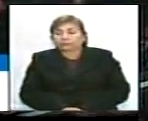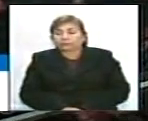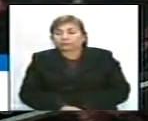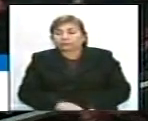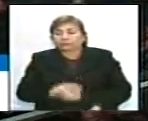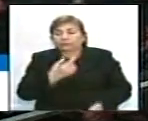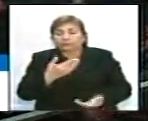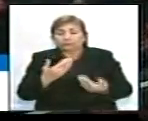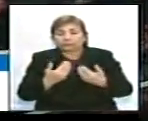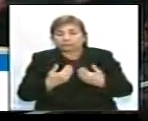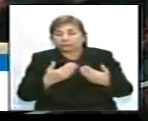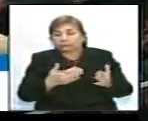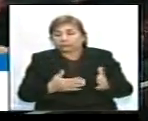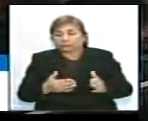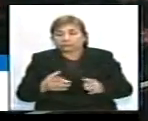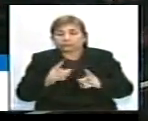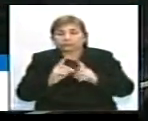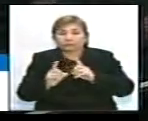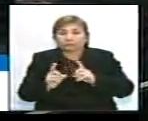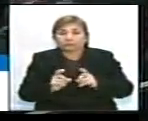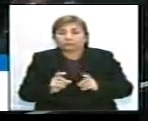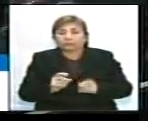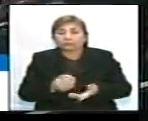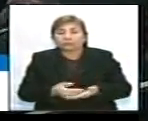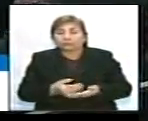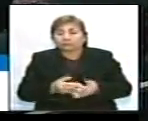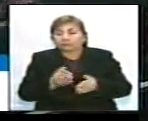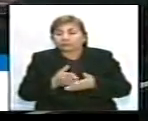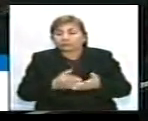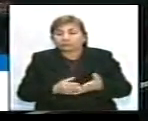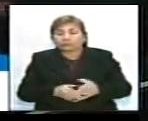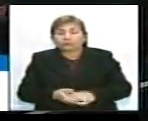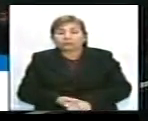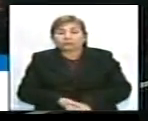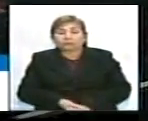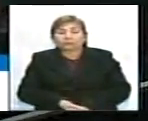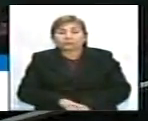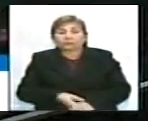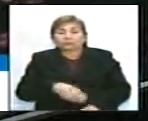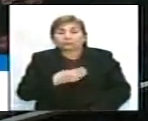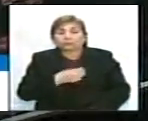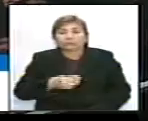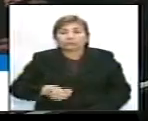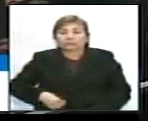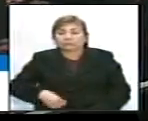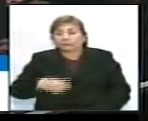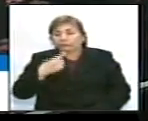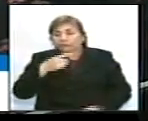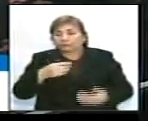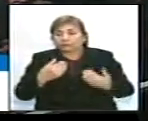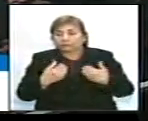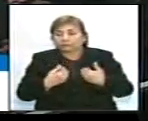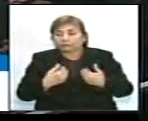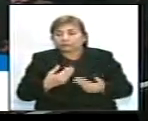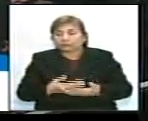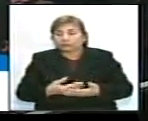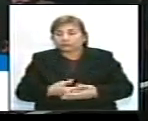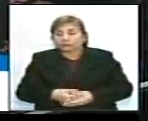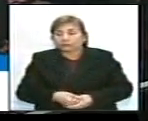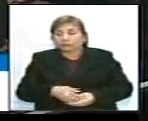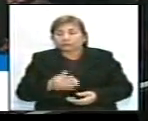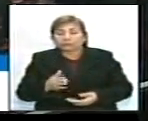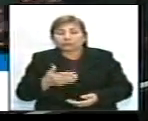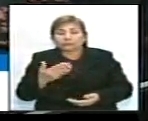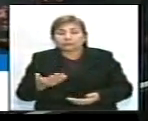Y termino con la pregunta de esta primera parte, ministra, queriendo saber si hay